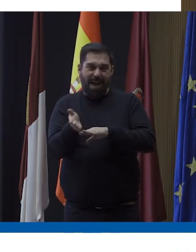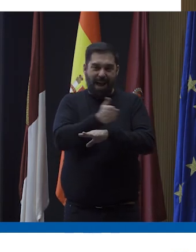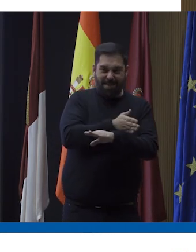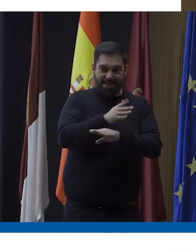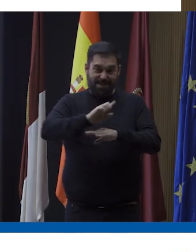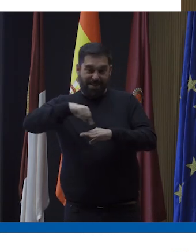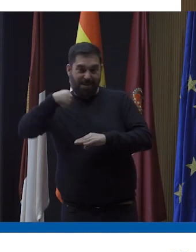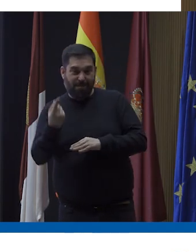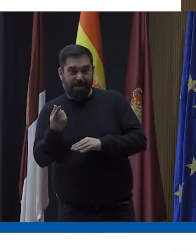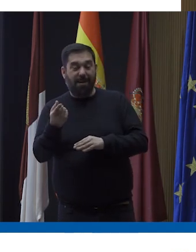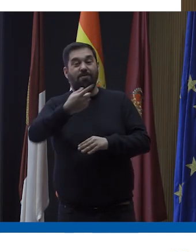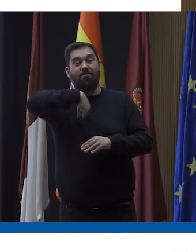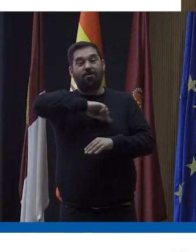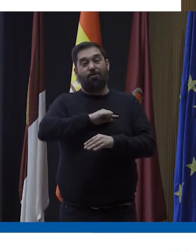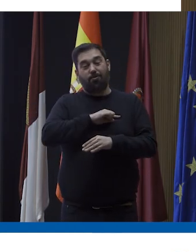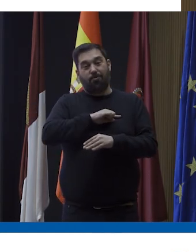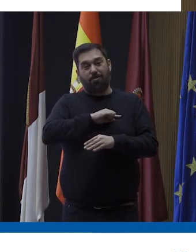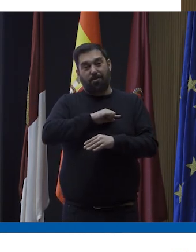después, porque utilizamos nuestras